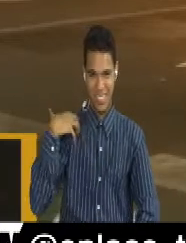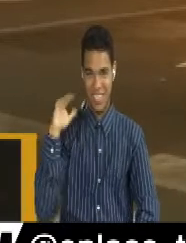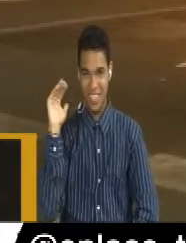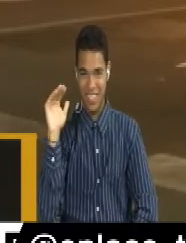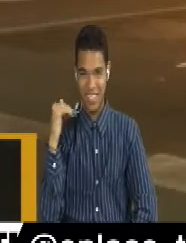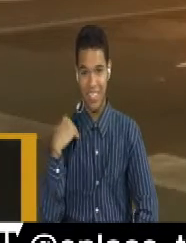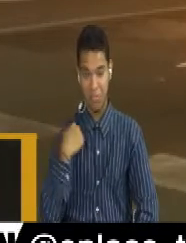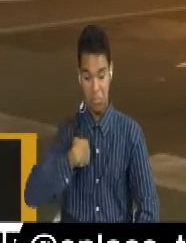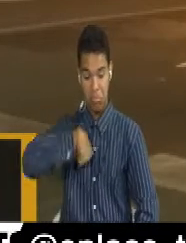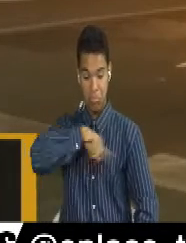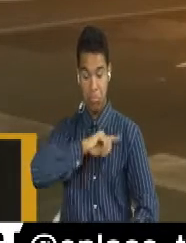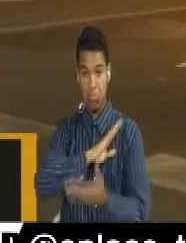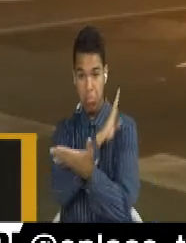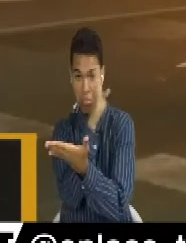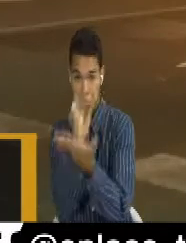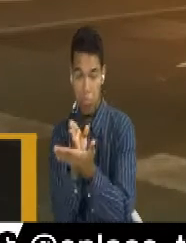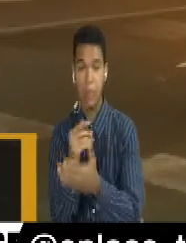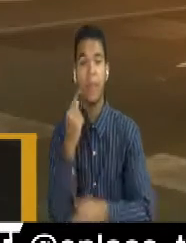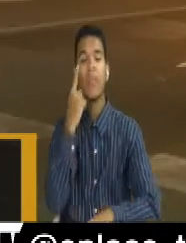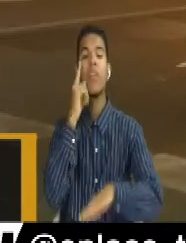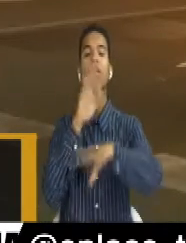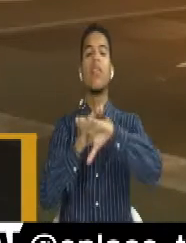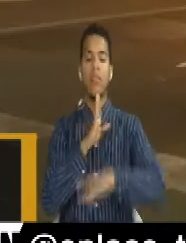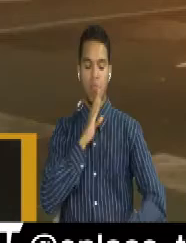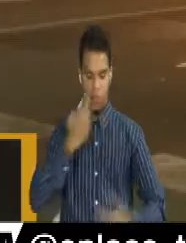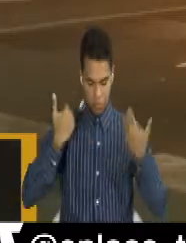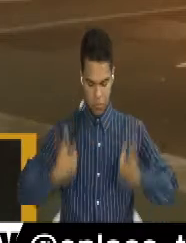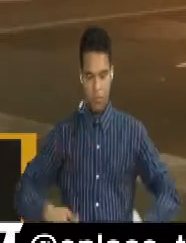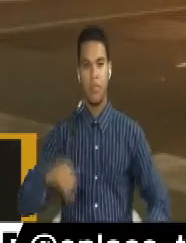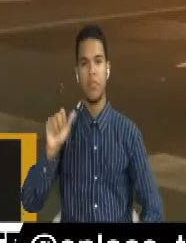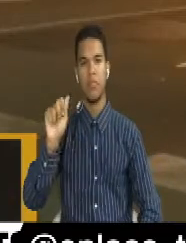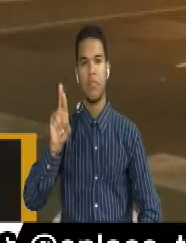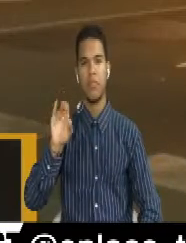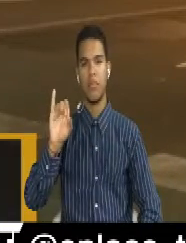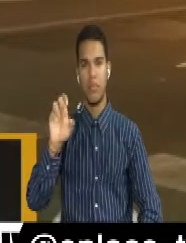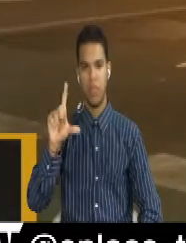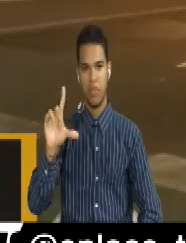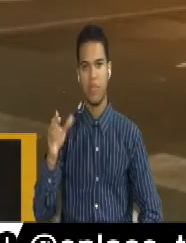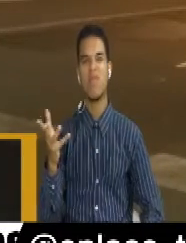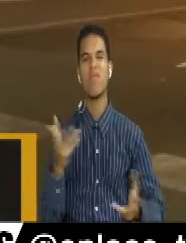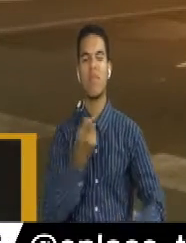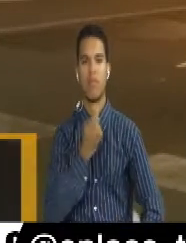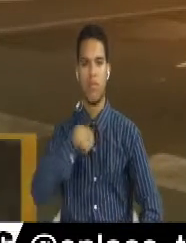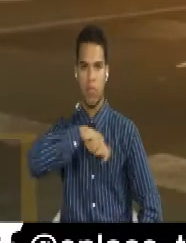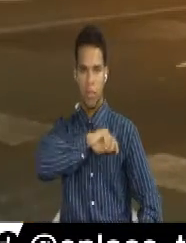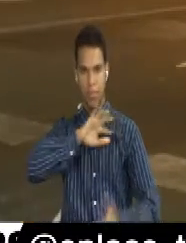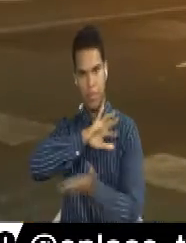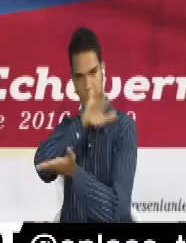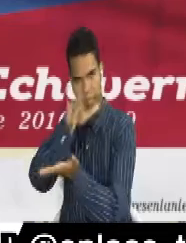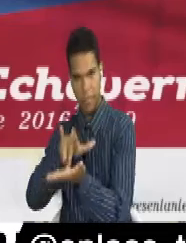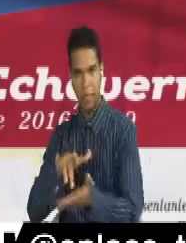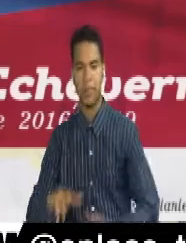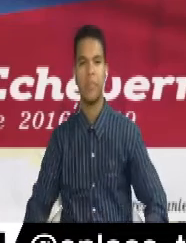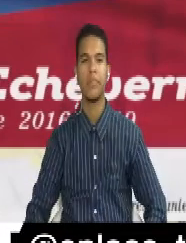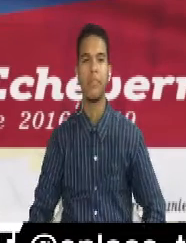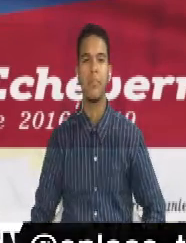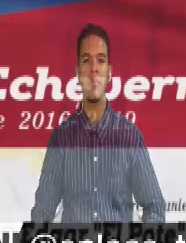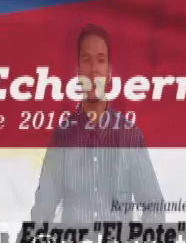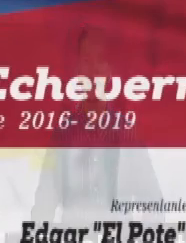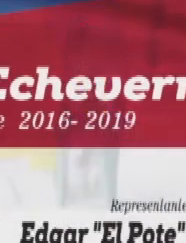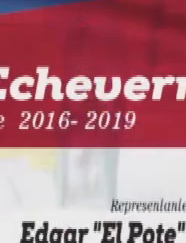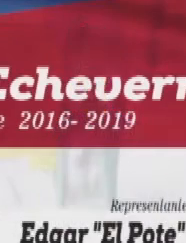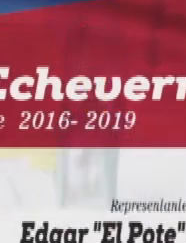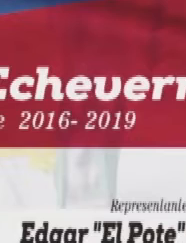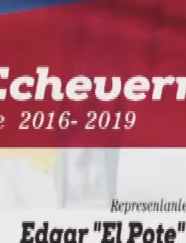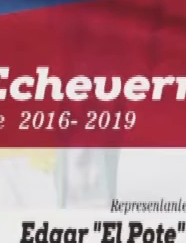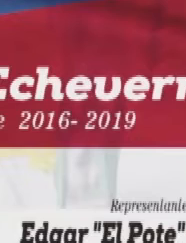nuestros micrófonos. Un informe de Ariel Quiseno Mendoza desde Alicante, España, al lado de la tricolor. Con el patrocinio